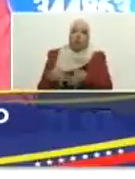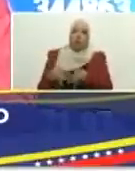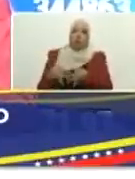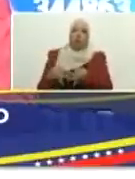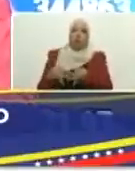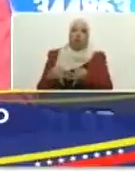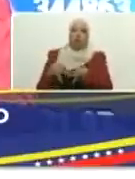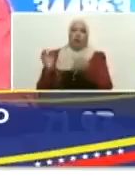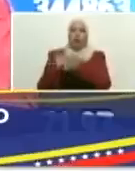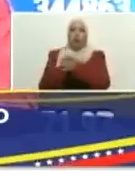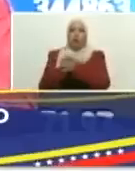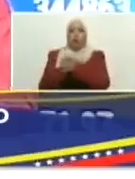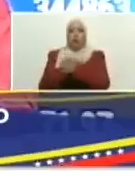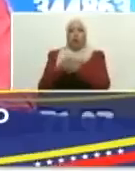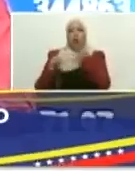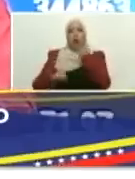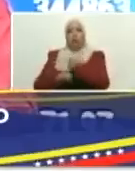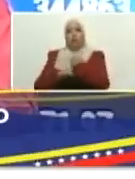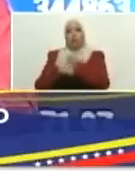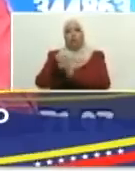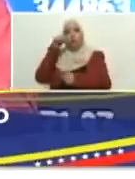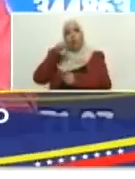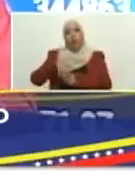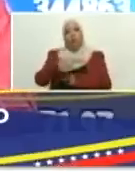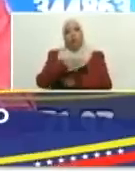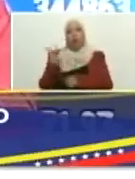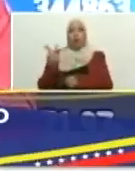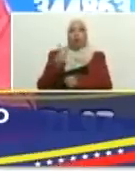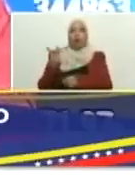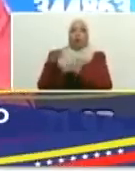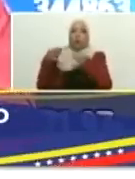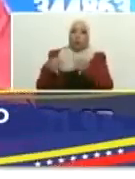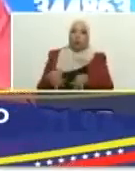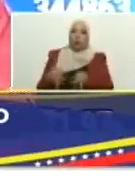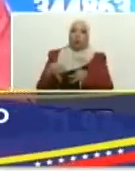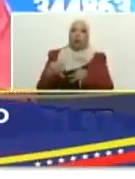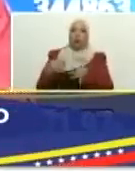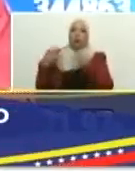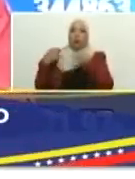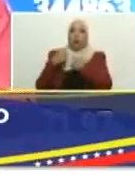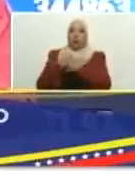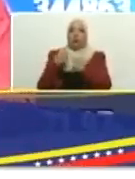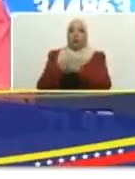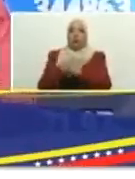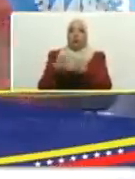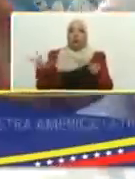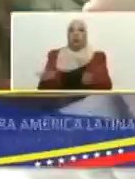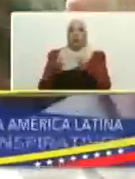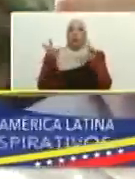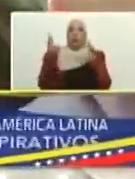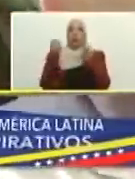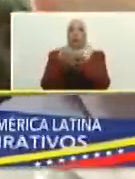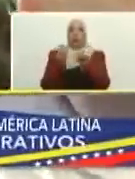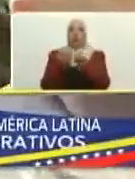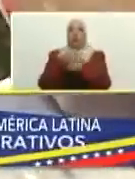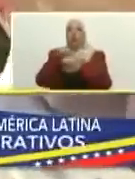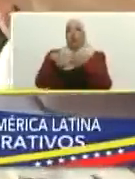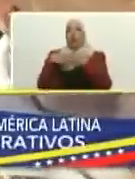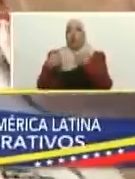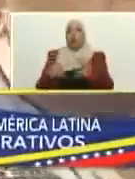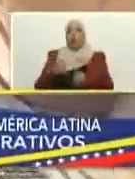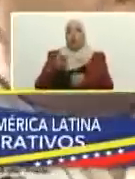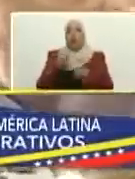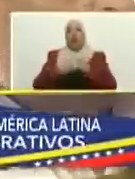del acompañamiento y el apoyo del pueblo de Venezuela y la certeza y la seguridad de la victoria en todo lo que me ha